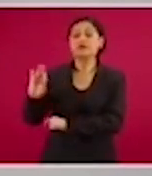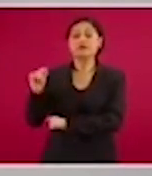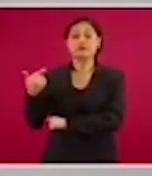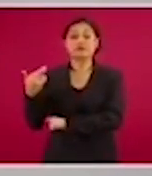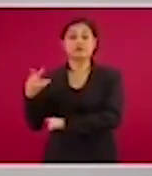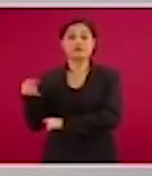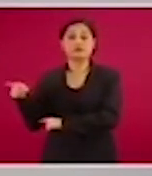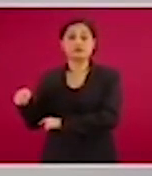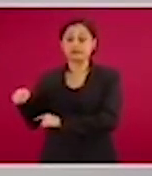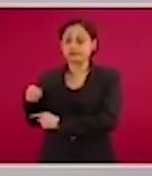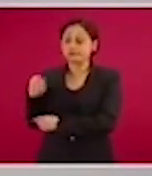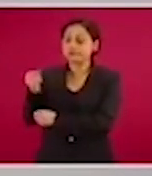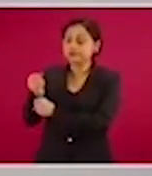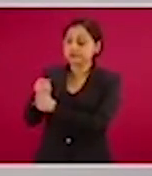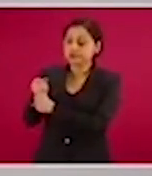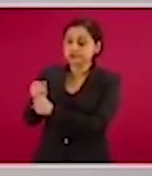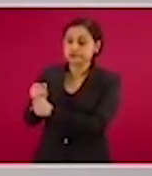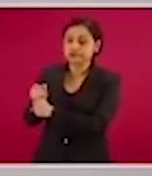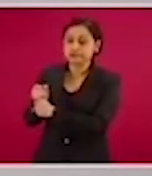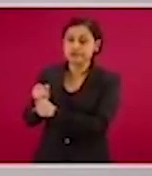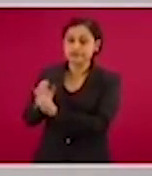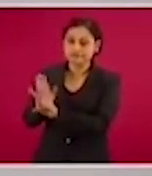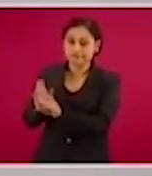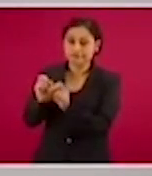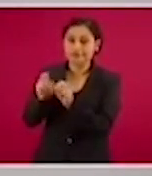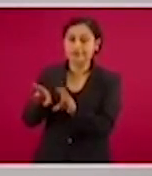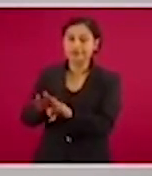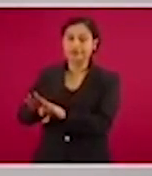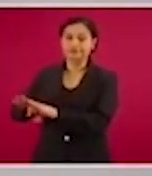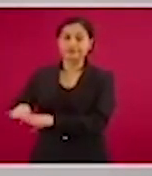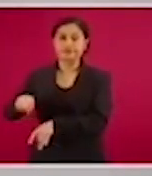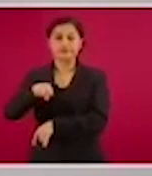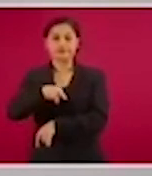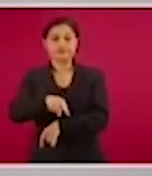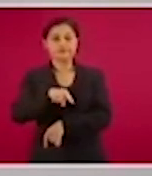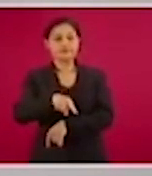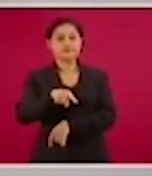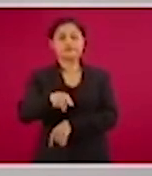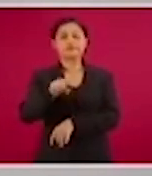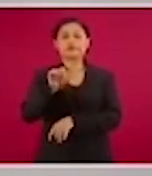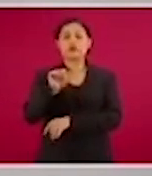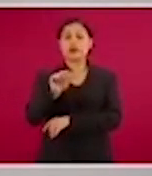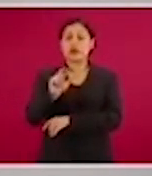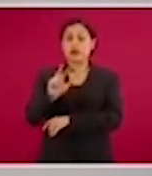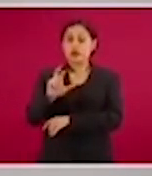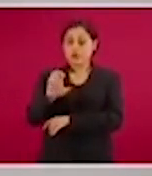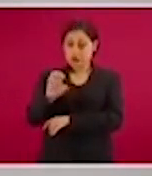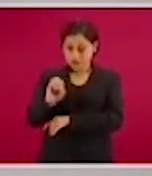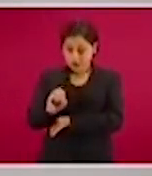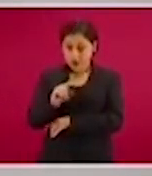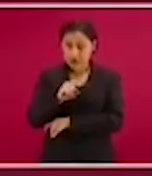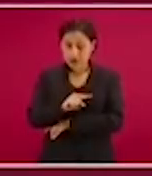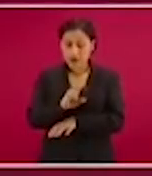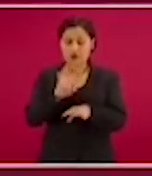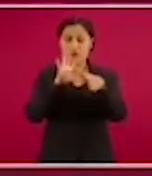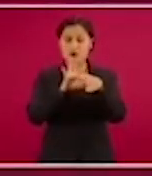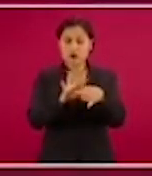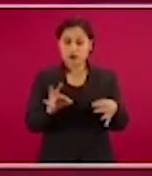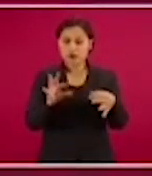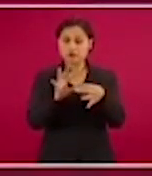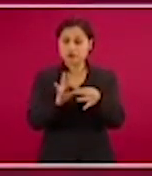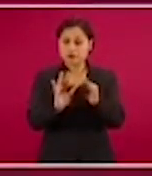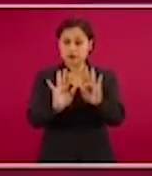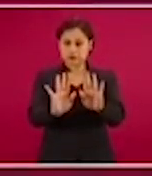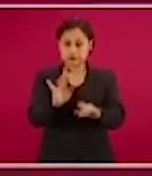aveo de gm no lo tomen apellido tratando de explicarles con toda la claridad los